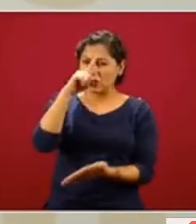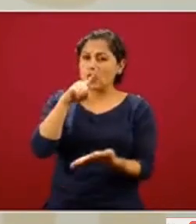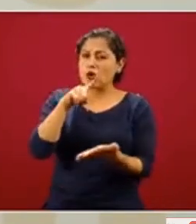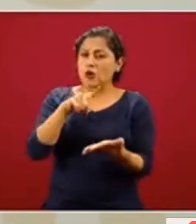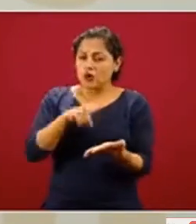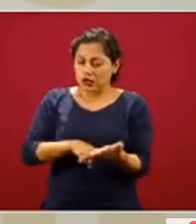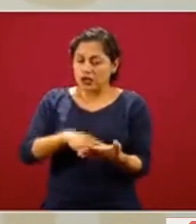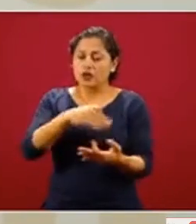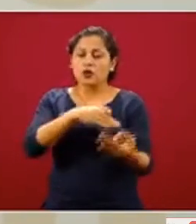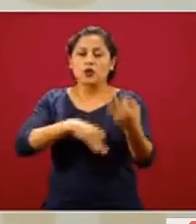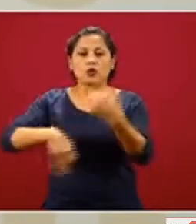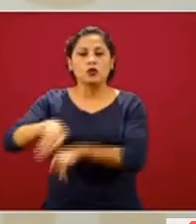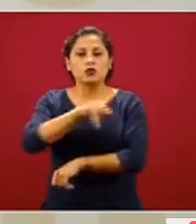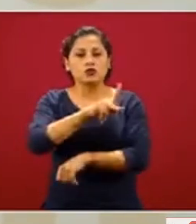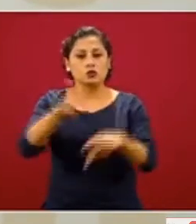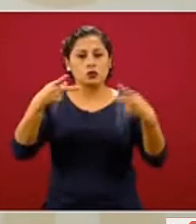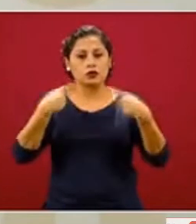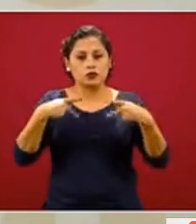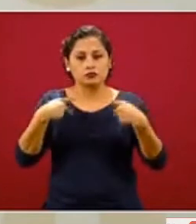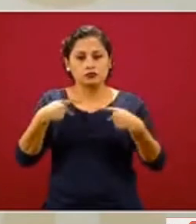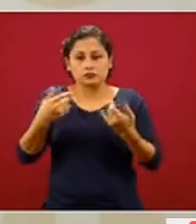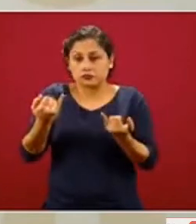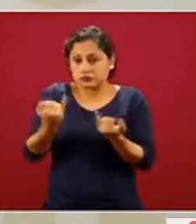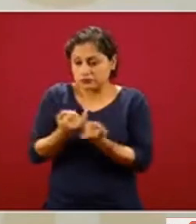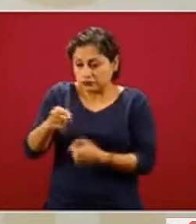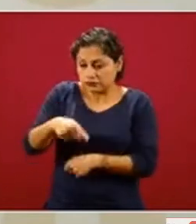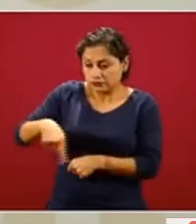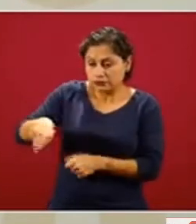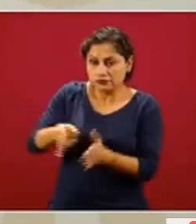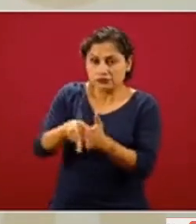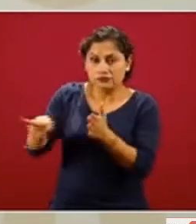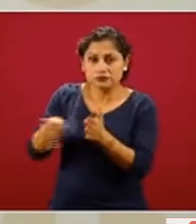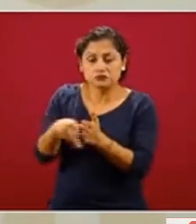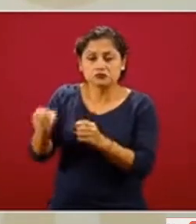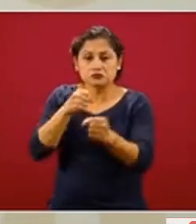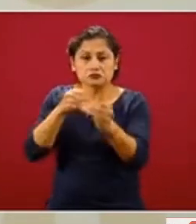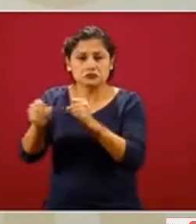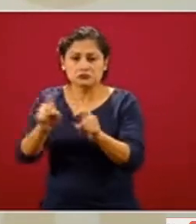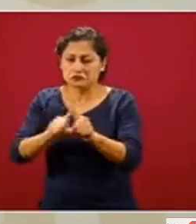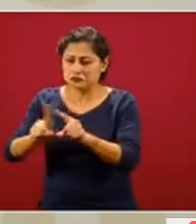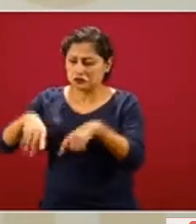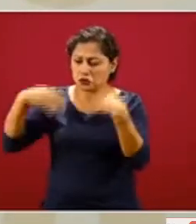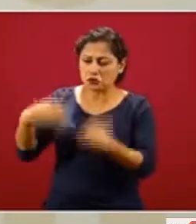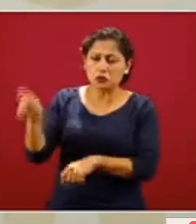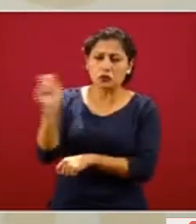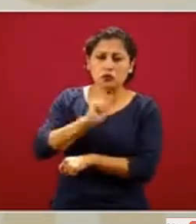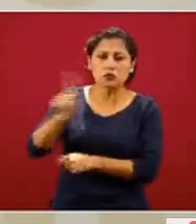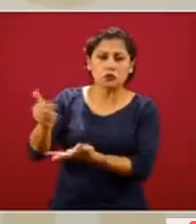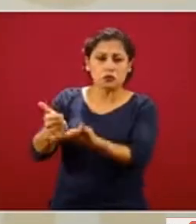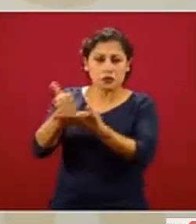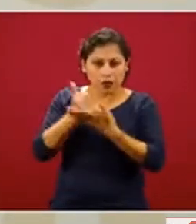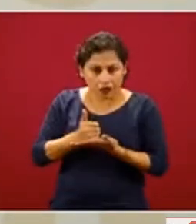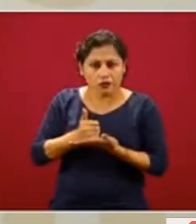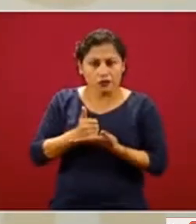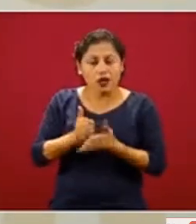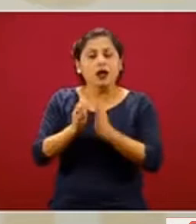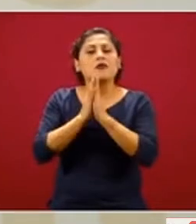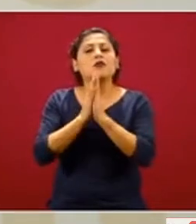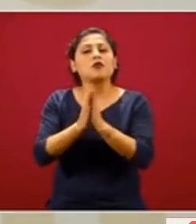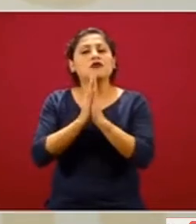de comunicadoras y comunicadores tan profesionales como ustedes y los medios que ustedes representan, pues contribuyamos a que